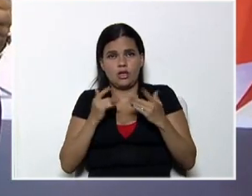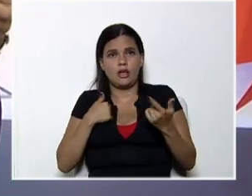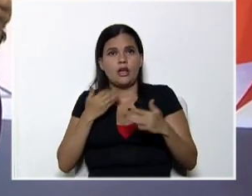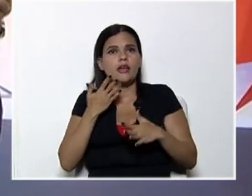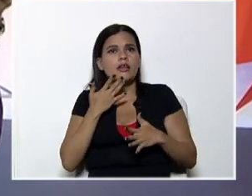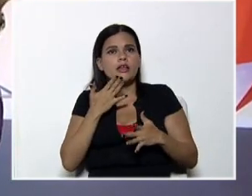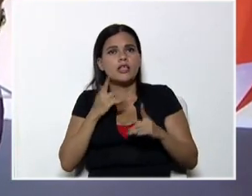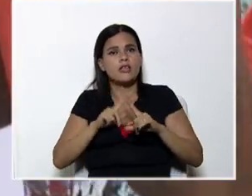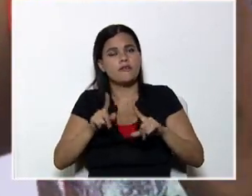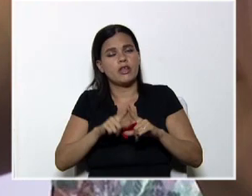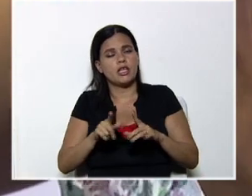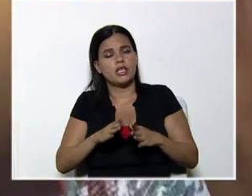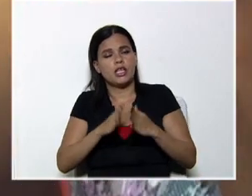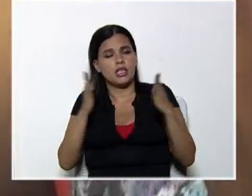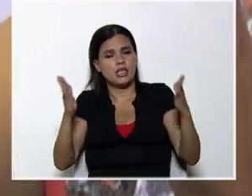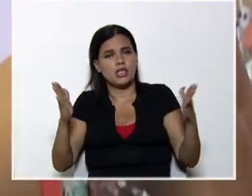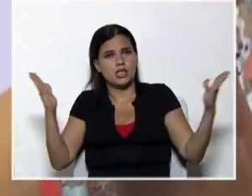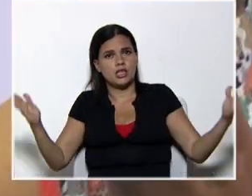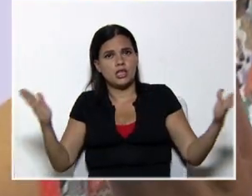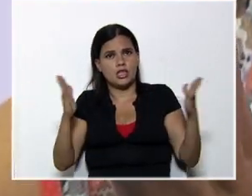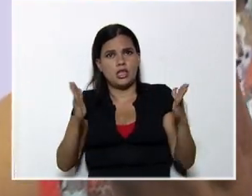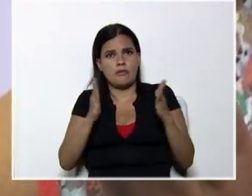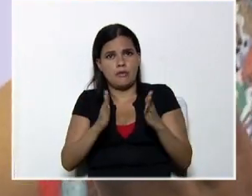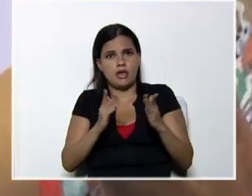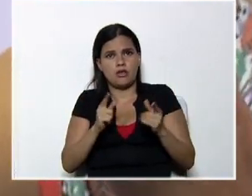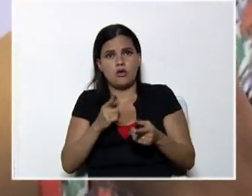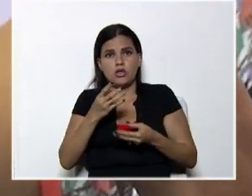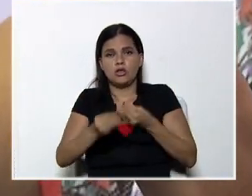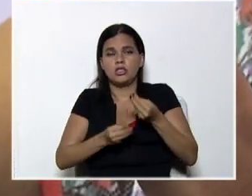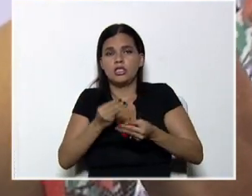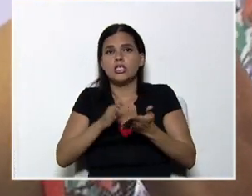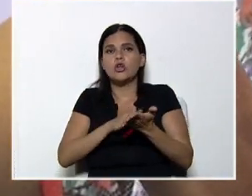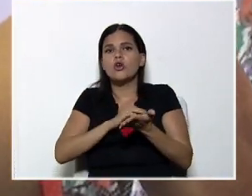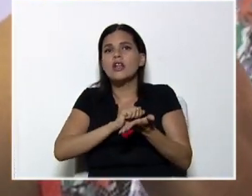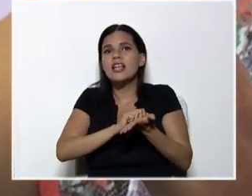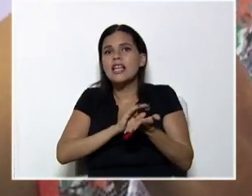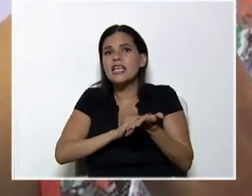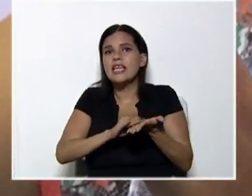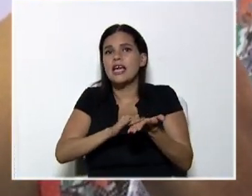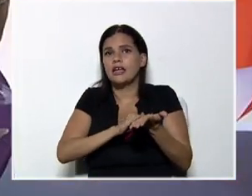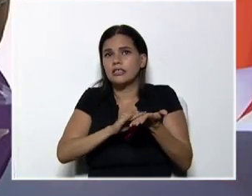en diferentes tamaños. Estos están elaborados con lija.